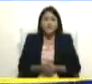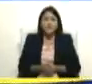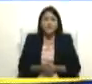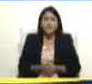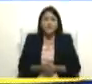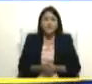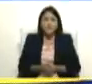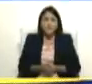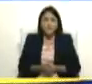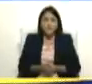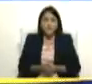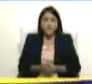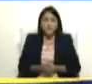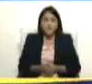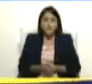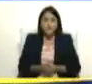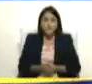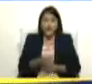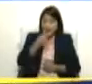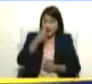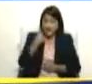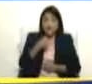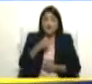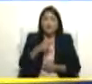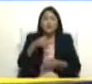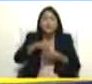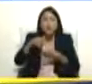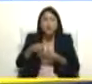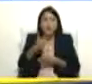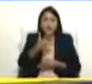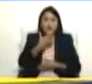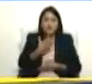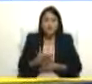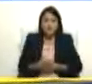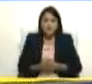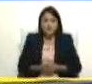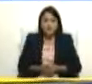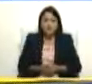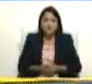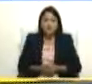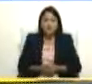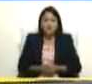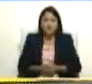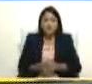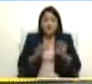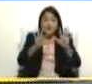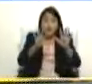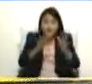este referéndum del día de ayer, 3 de diciembre, de